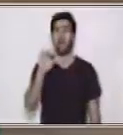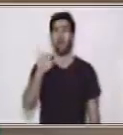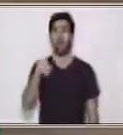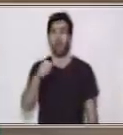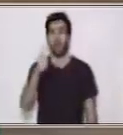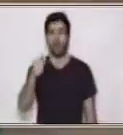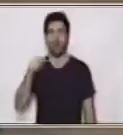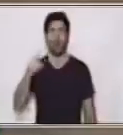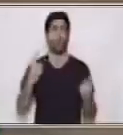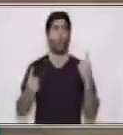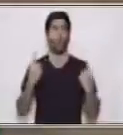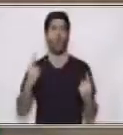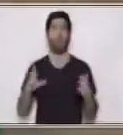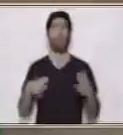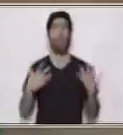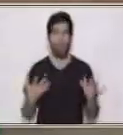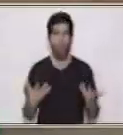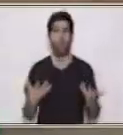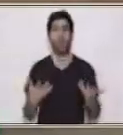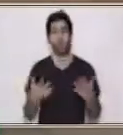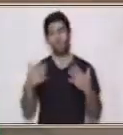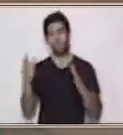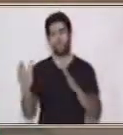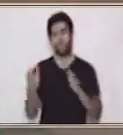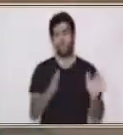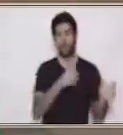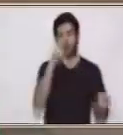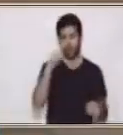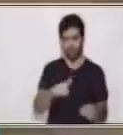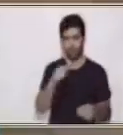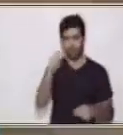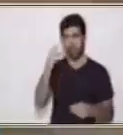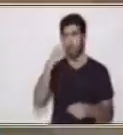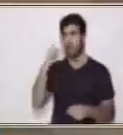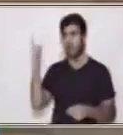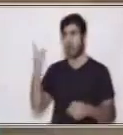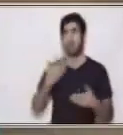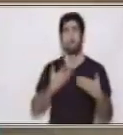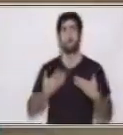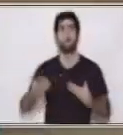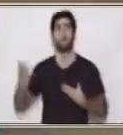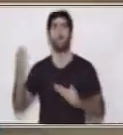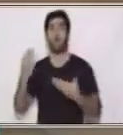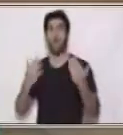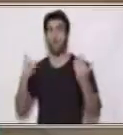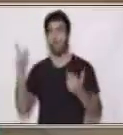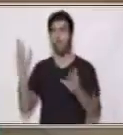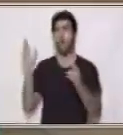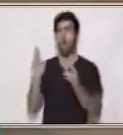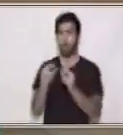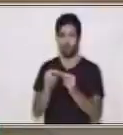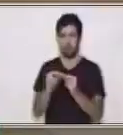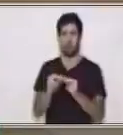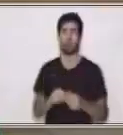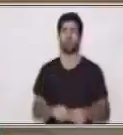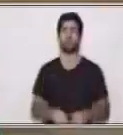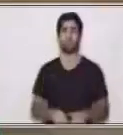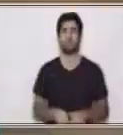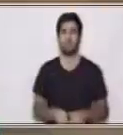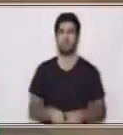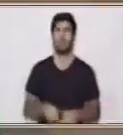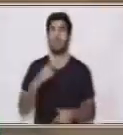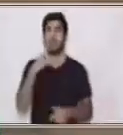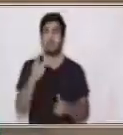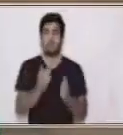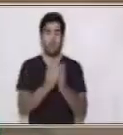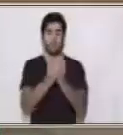Ahora, como siempre, también quiero que me acompañes a leer un poema. Es un poema breve, Rafael Alberti, El